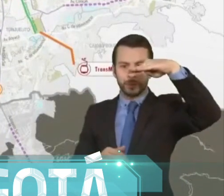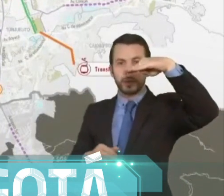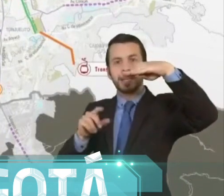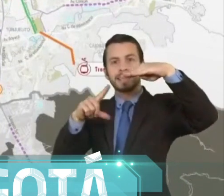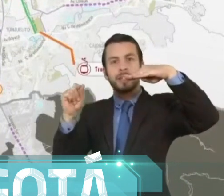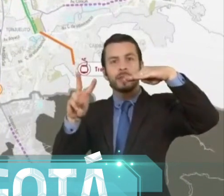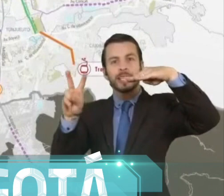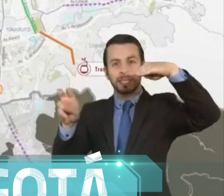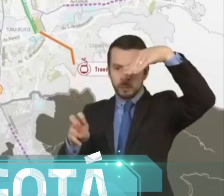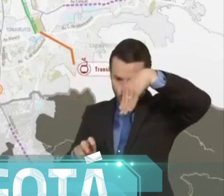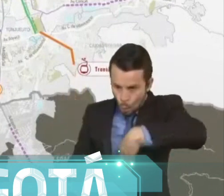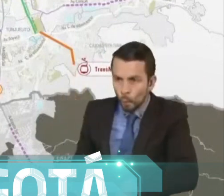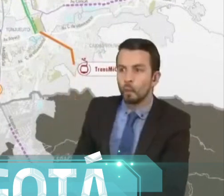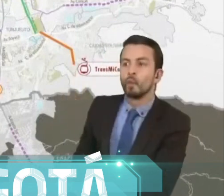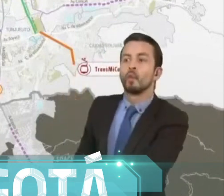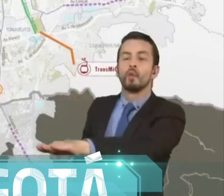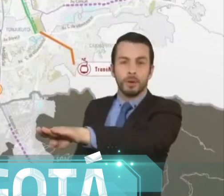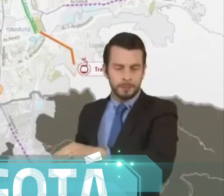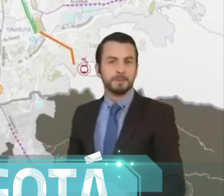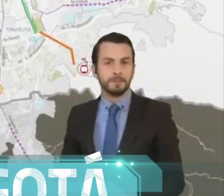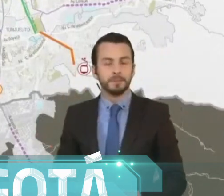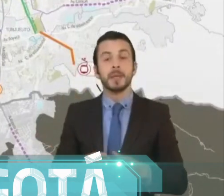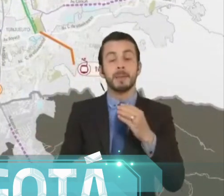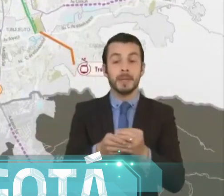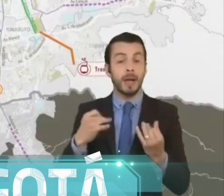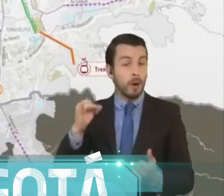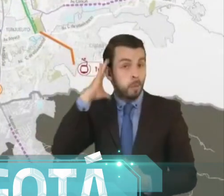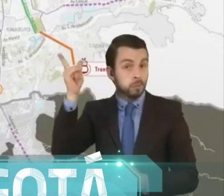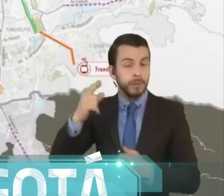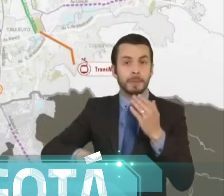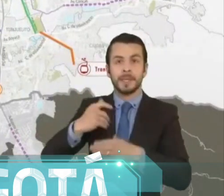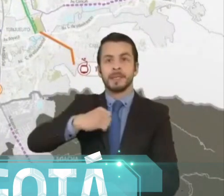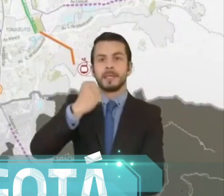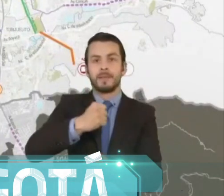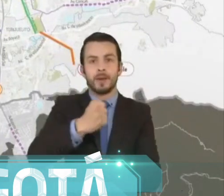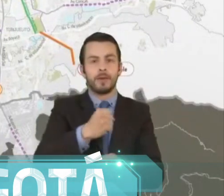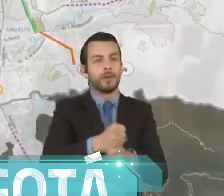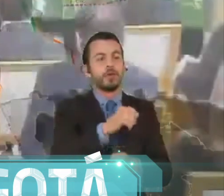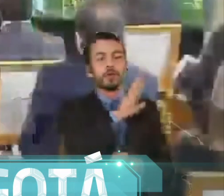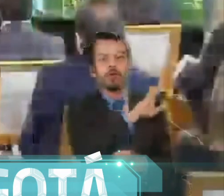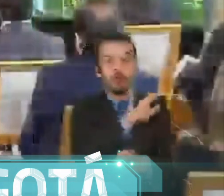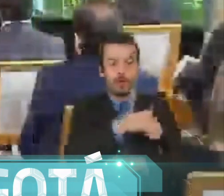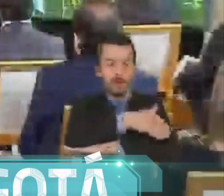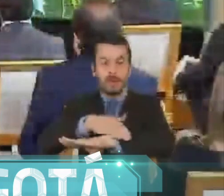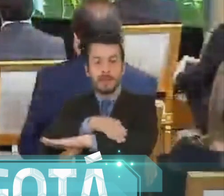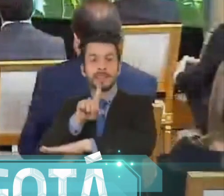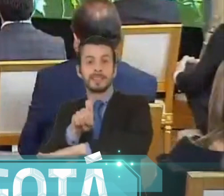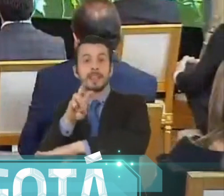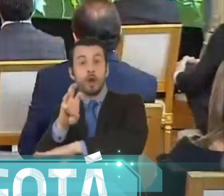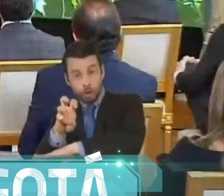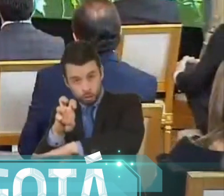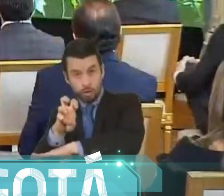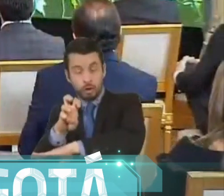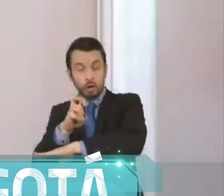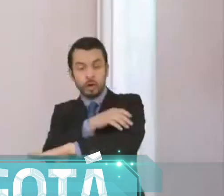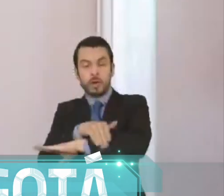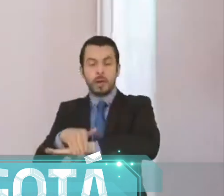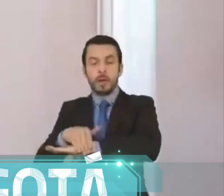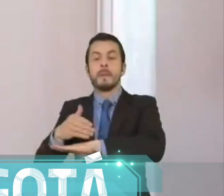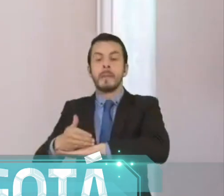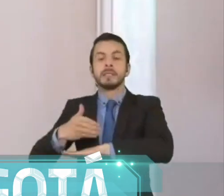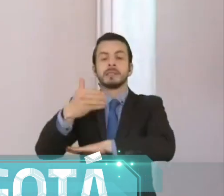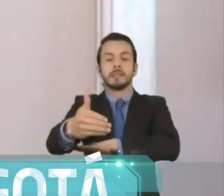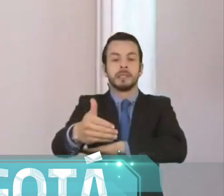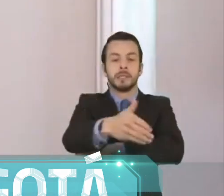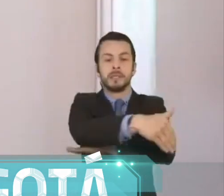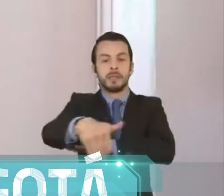Están también en construcción las dos troncales alimentadoras de esta primera línea del metro, la de la avenida 68 y también la